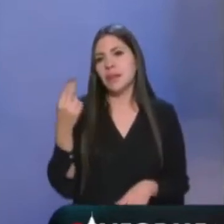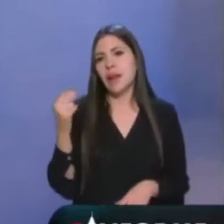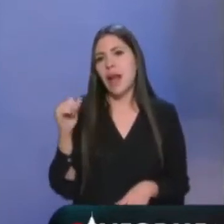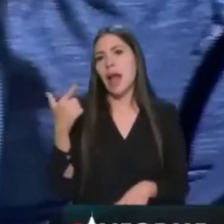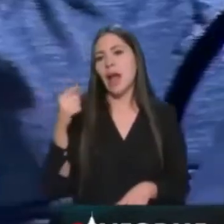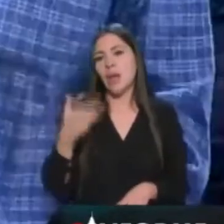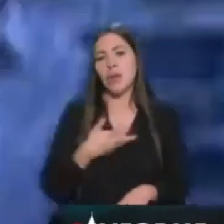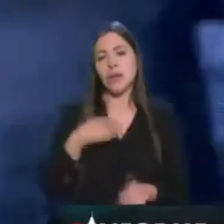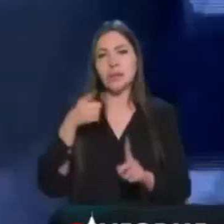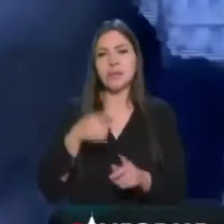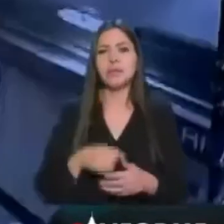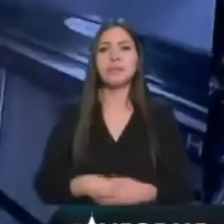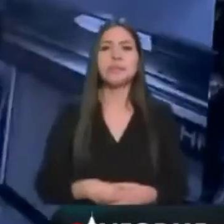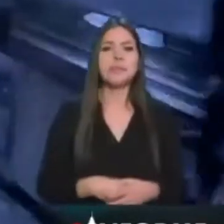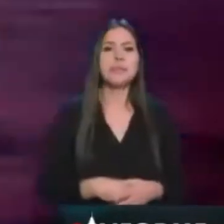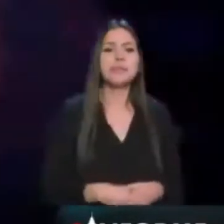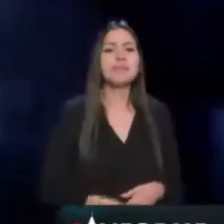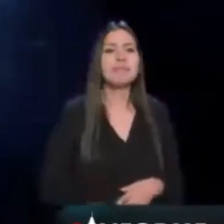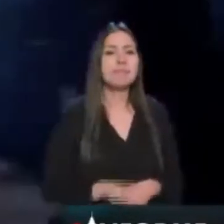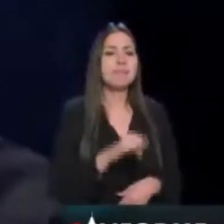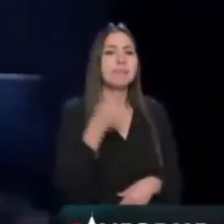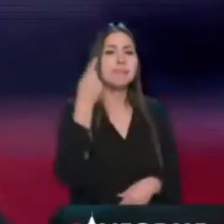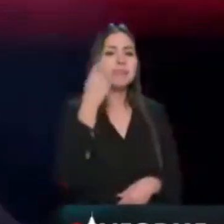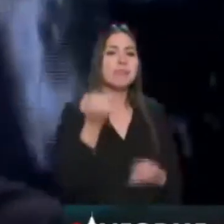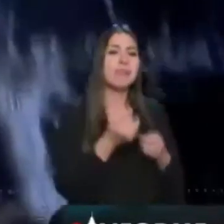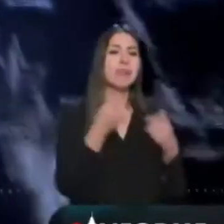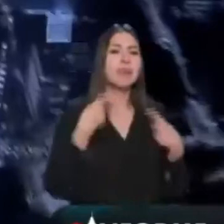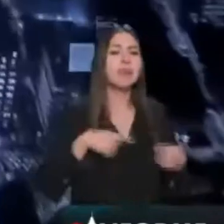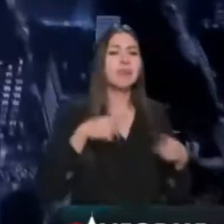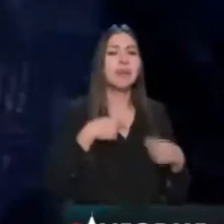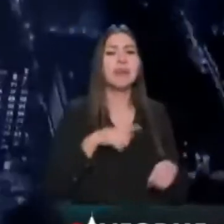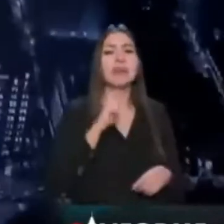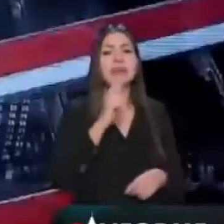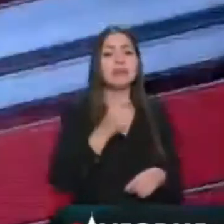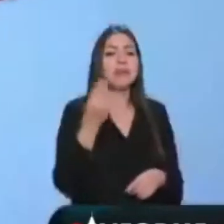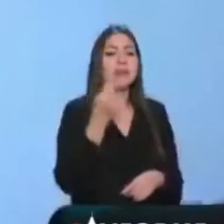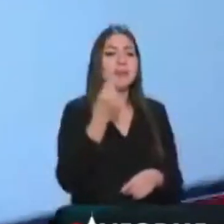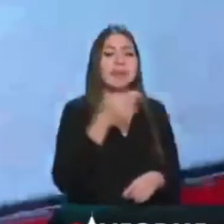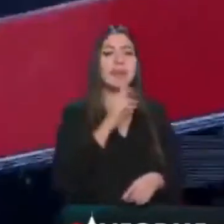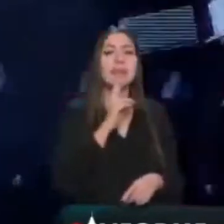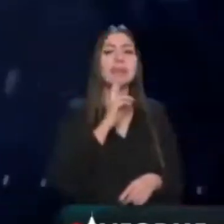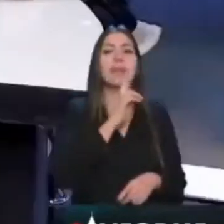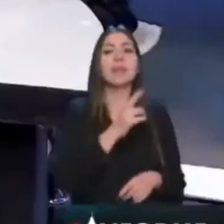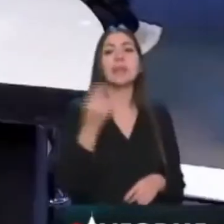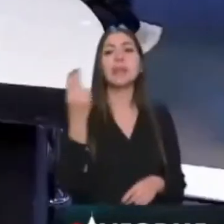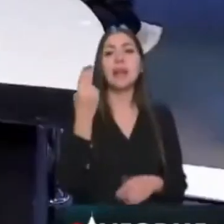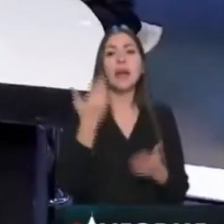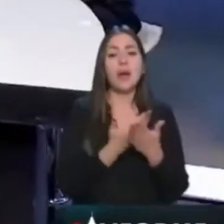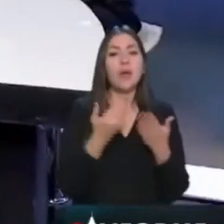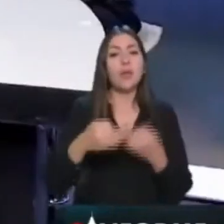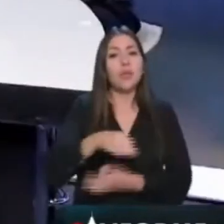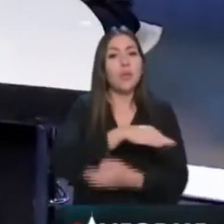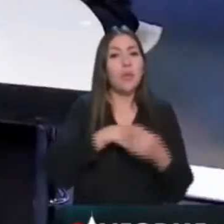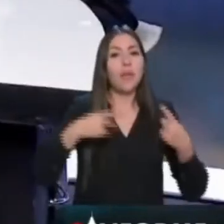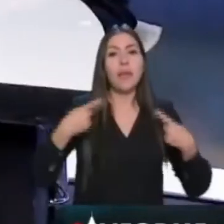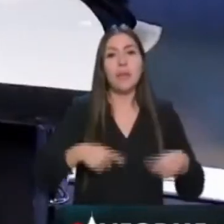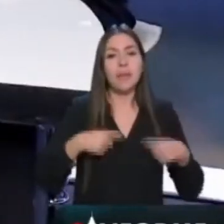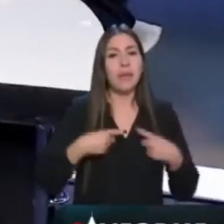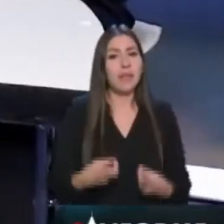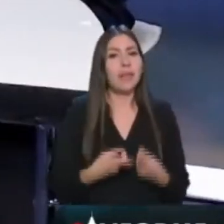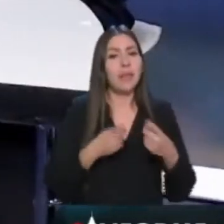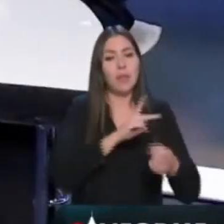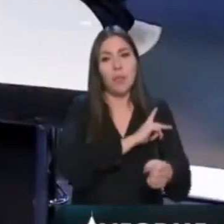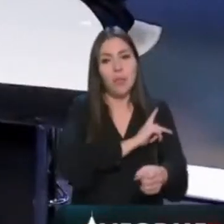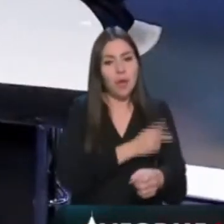la gente, yo creo que es clave, que ahora sí, como dice la canción de Lennon, power to the people right now, ¿no? Sí.